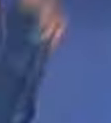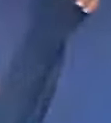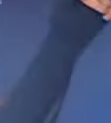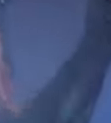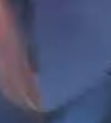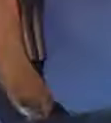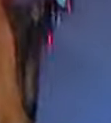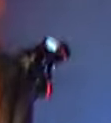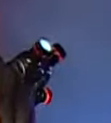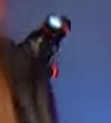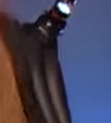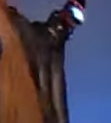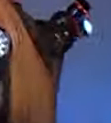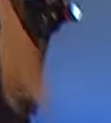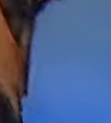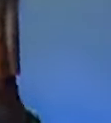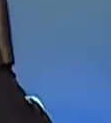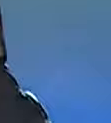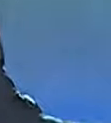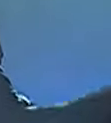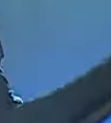te juré mi amor